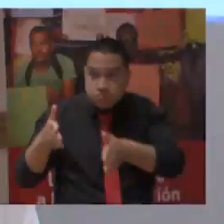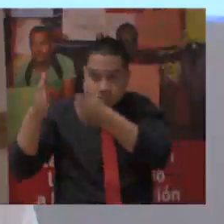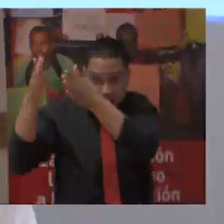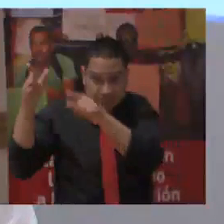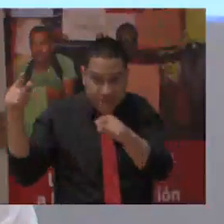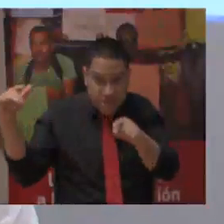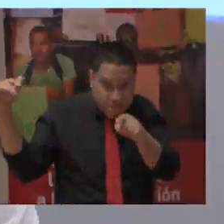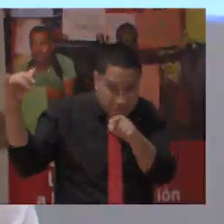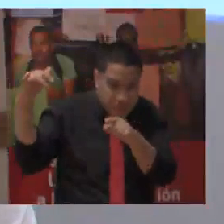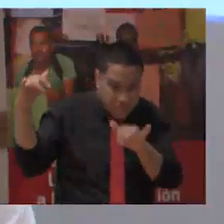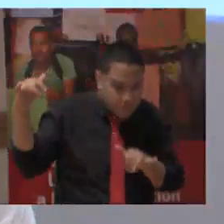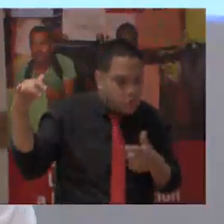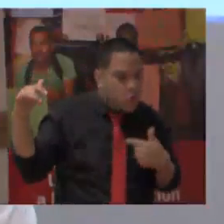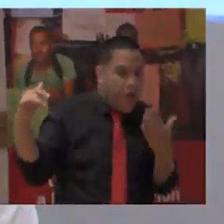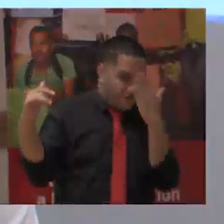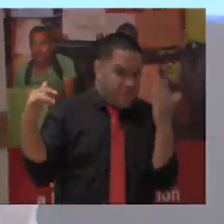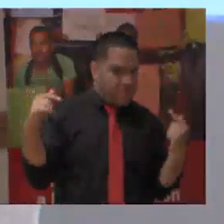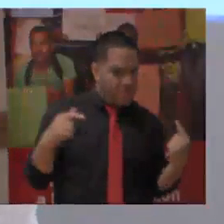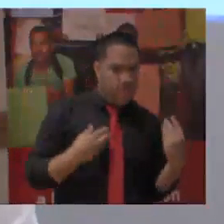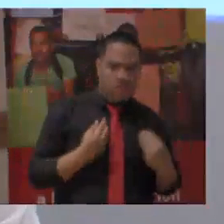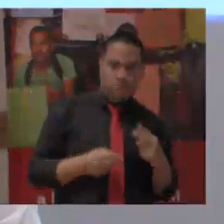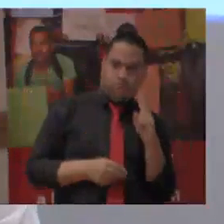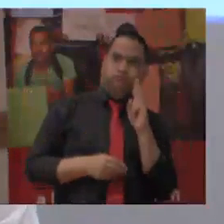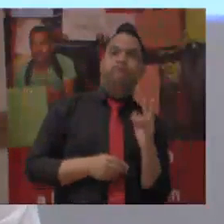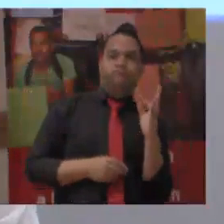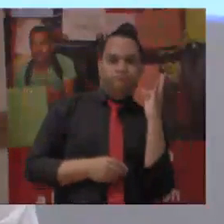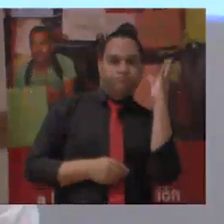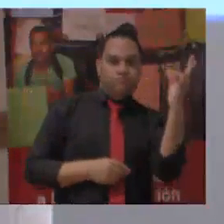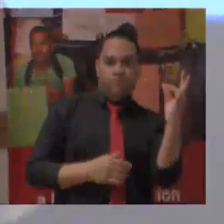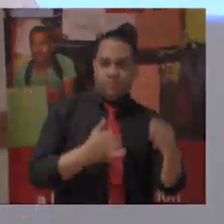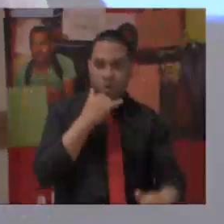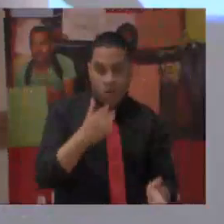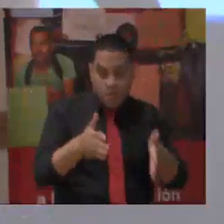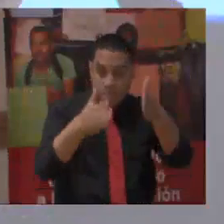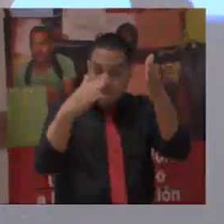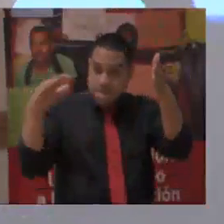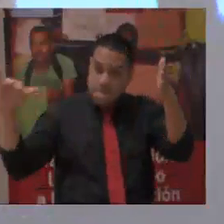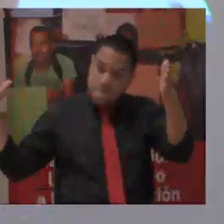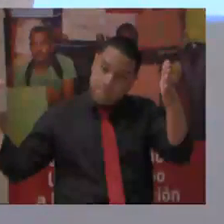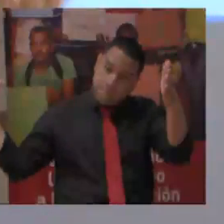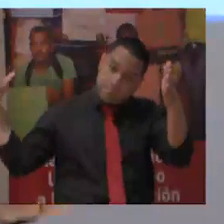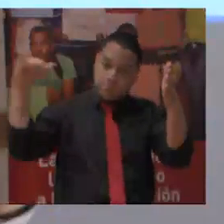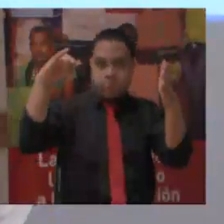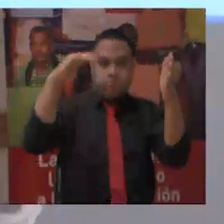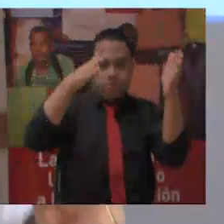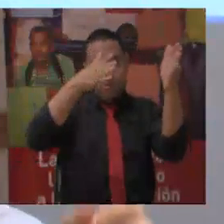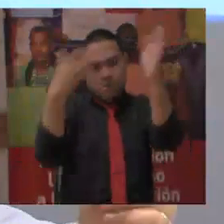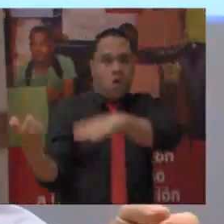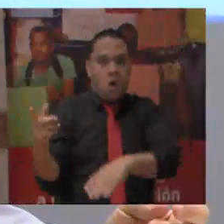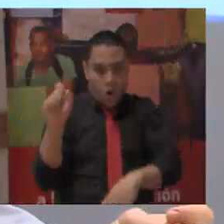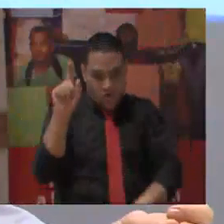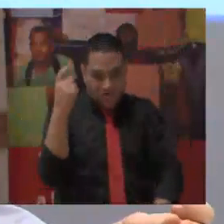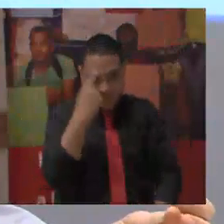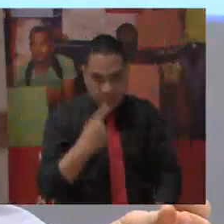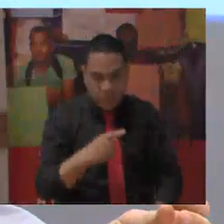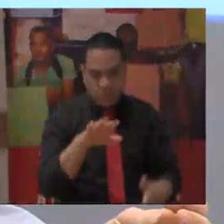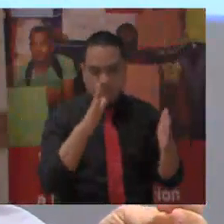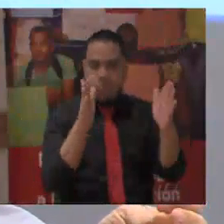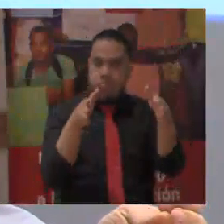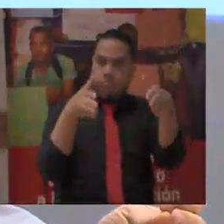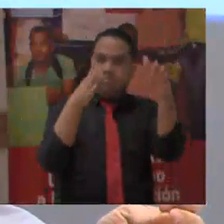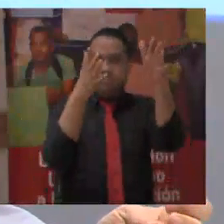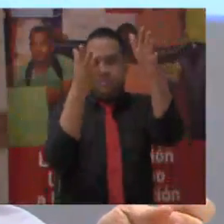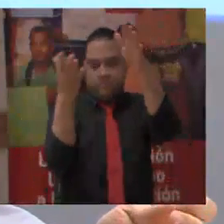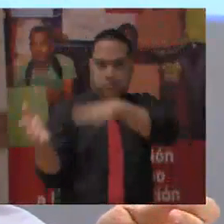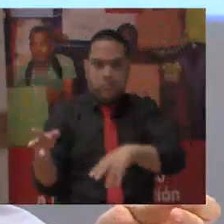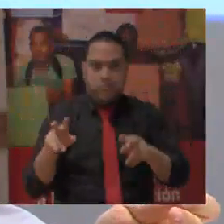y yo fui testigo de los ataques terroristas del 11 de septiembre y vi caer las Torres Gemelas al frente